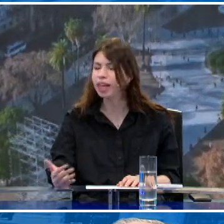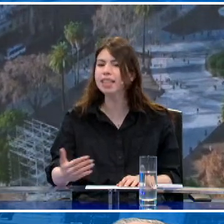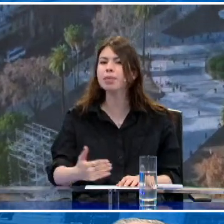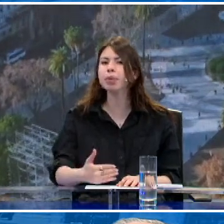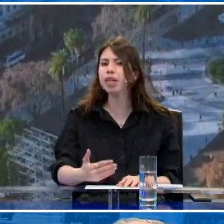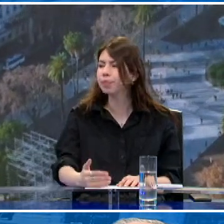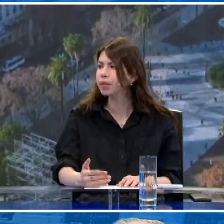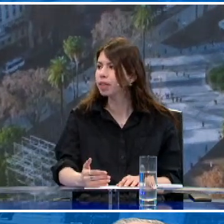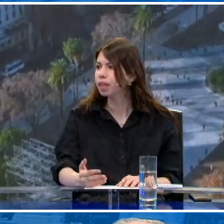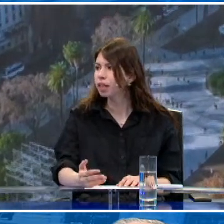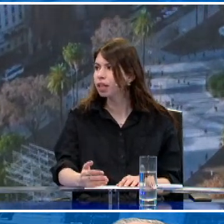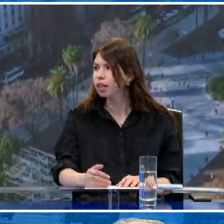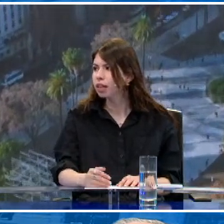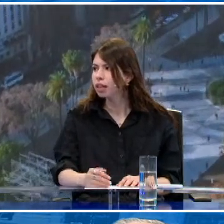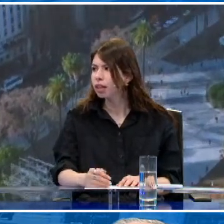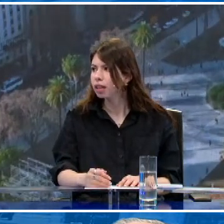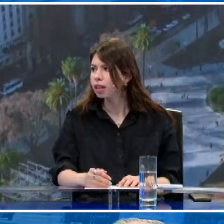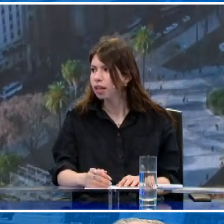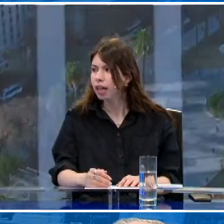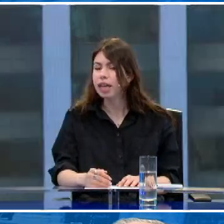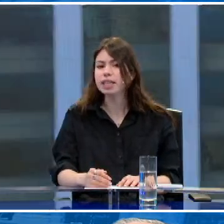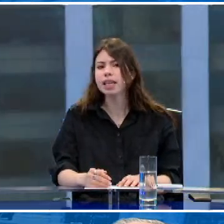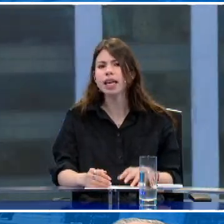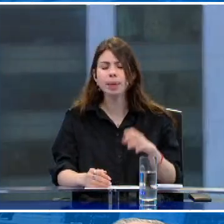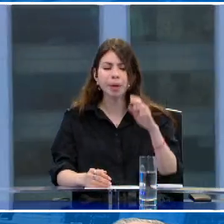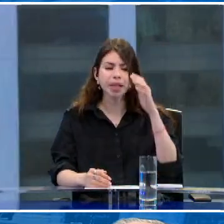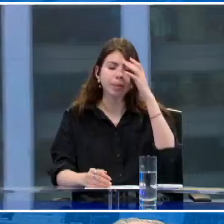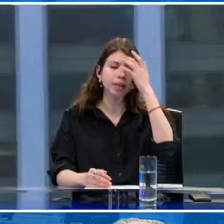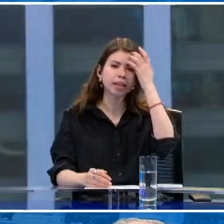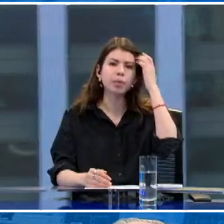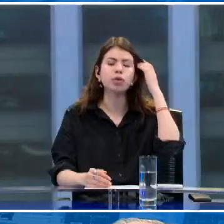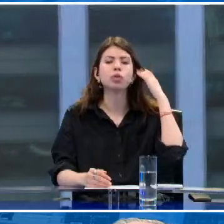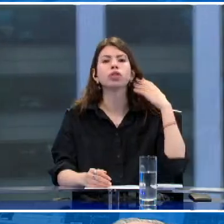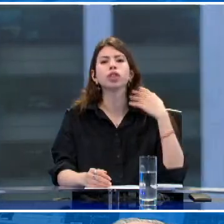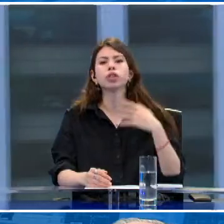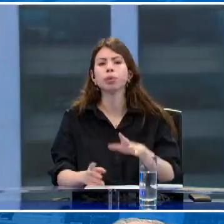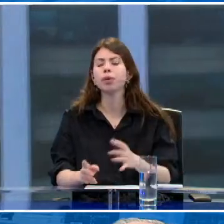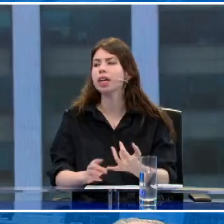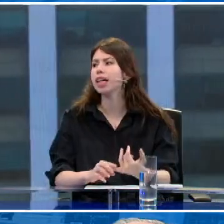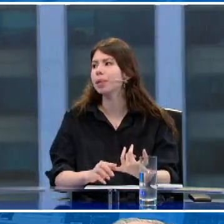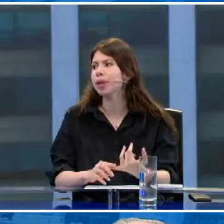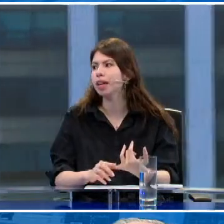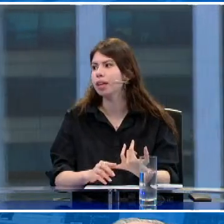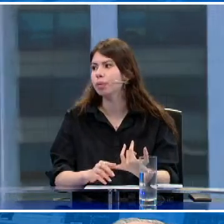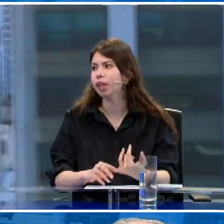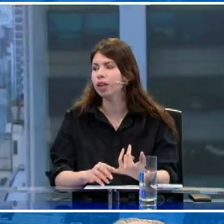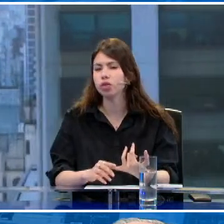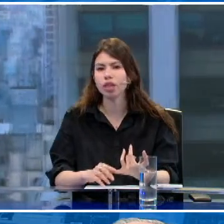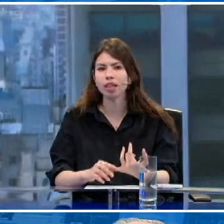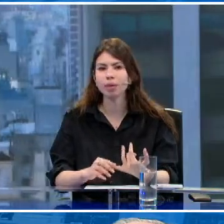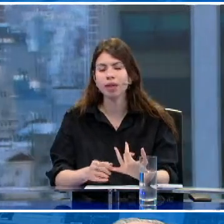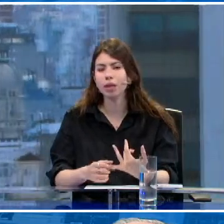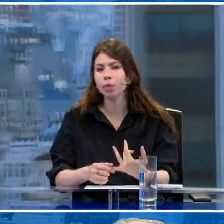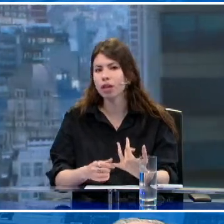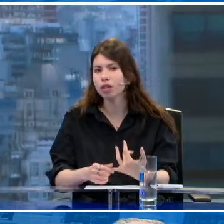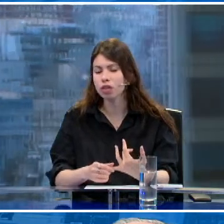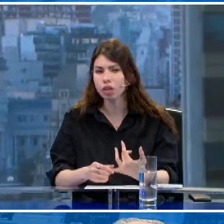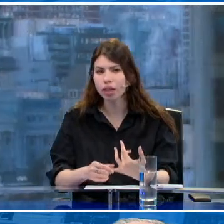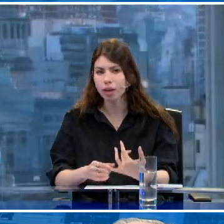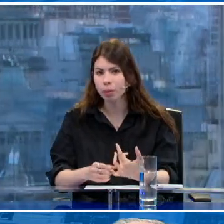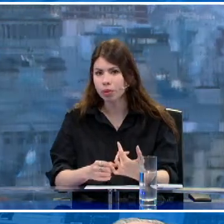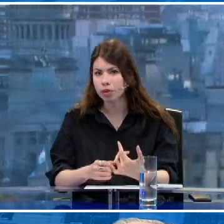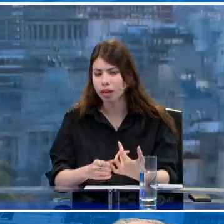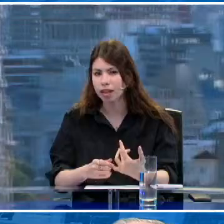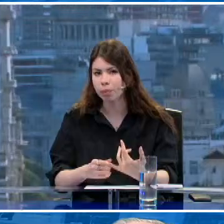Y también se es puede... cierto, a favor de él es un tipo respetuoso. Sí, y aparte Sí. también estamos en un contexto, primero Está que es bien. la Cámara de Diputados, o sea, estamos hablando de un recinto